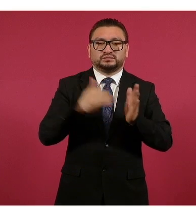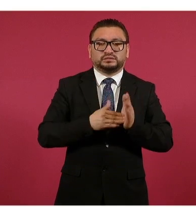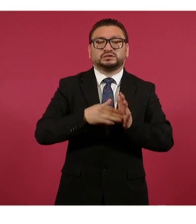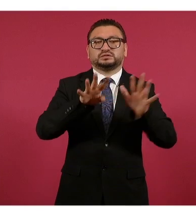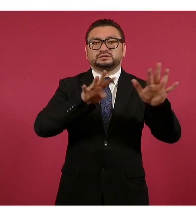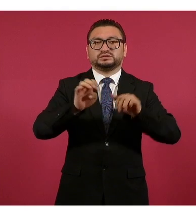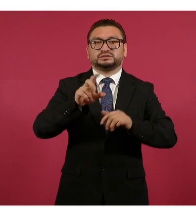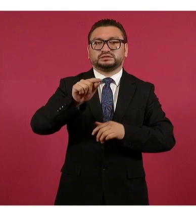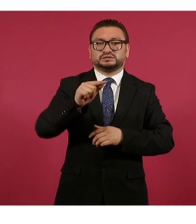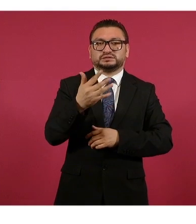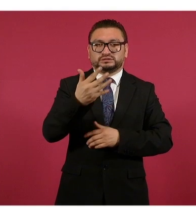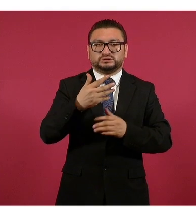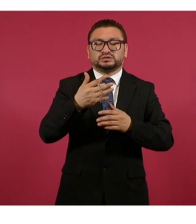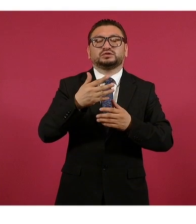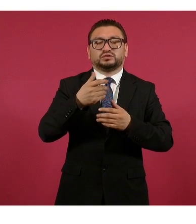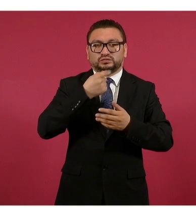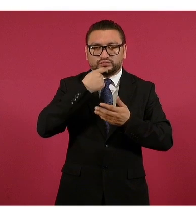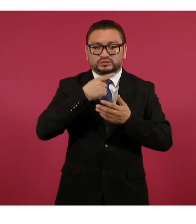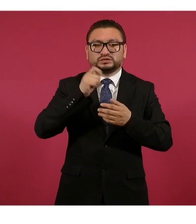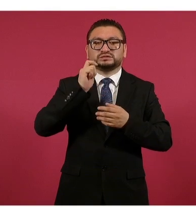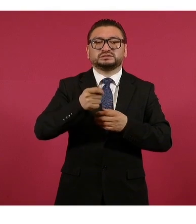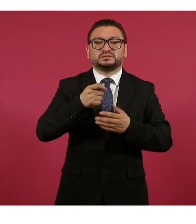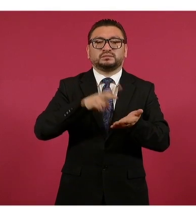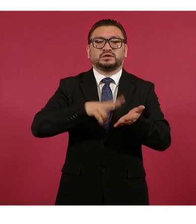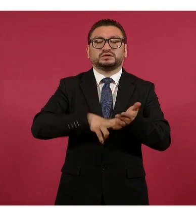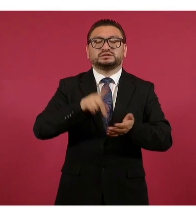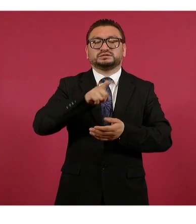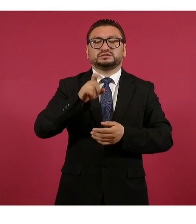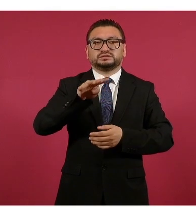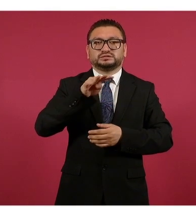2,465,975 piezas que suman un valor de